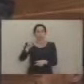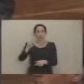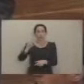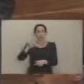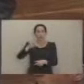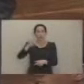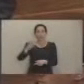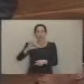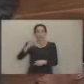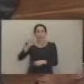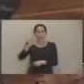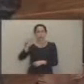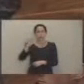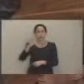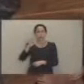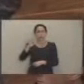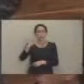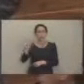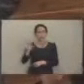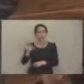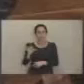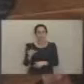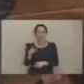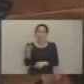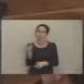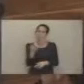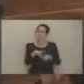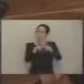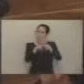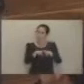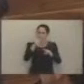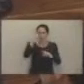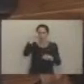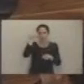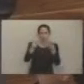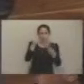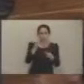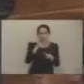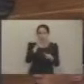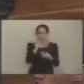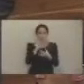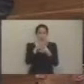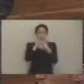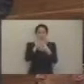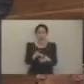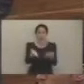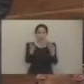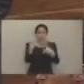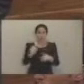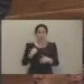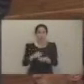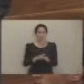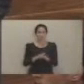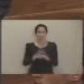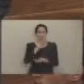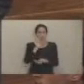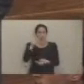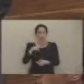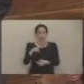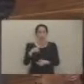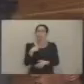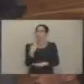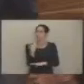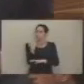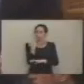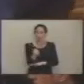por tanto, revisar estos planteamientos, porque no están en línea con lo que me acaba de decir, y que yo, desde luego, suscribo, señor